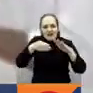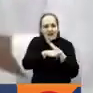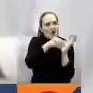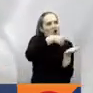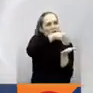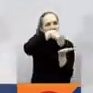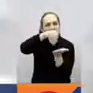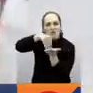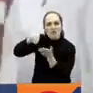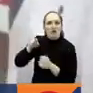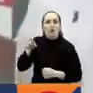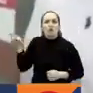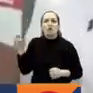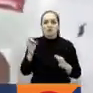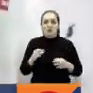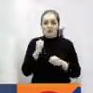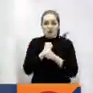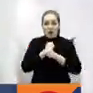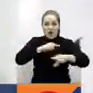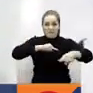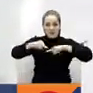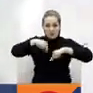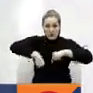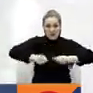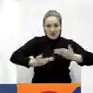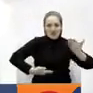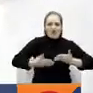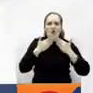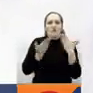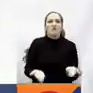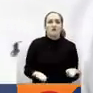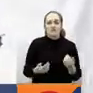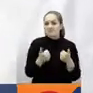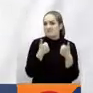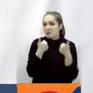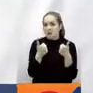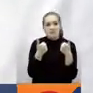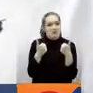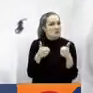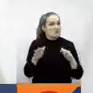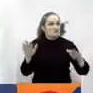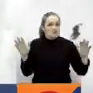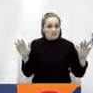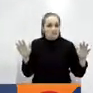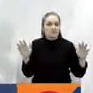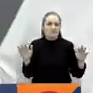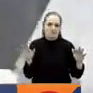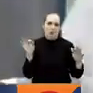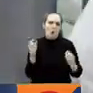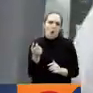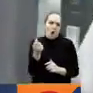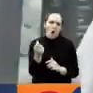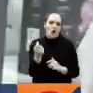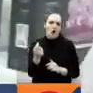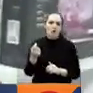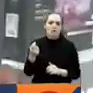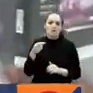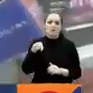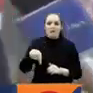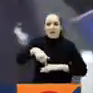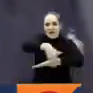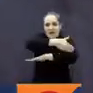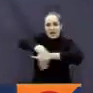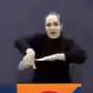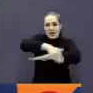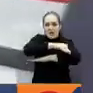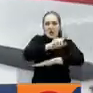electrodoméstico. Usted es administrador de este punto, ¿cómo les ha ido? Mira, nos ha ido bien relativamente, con menos afluencias. Aquí la calle 11 Electrojaponesa